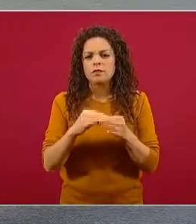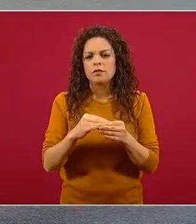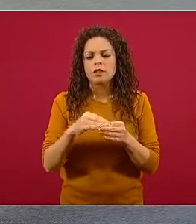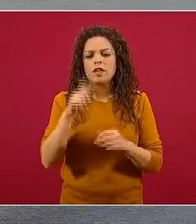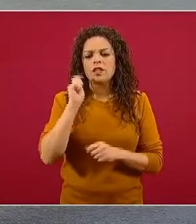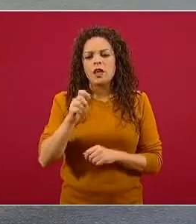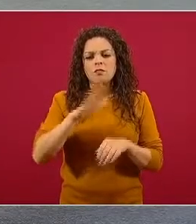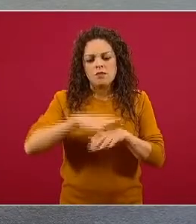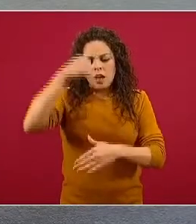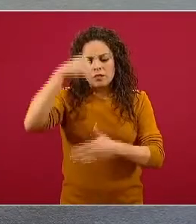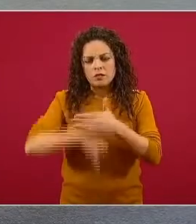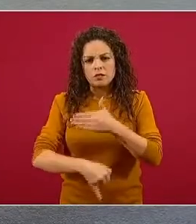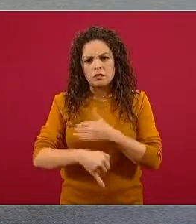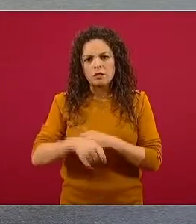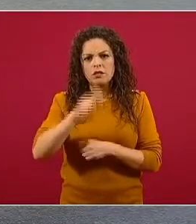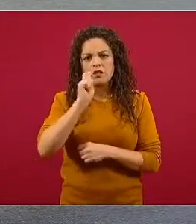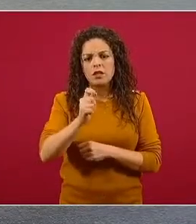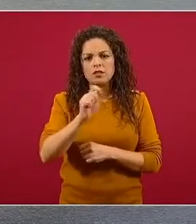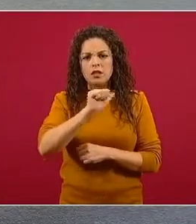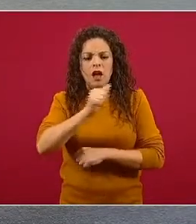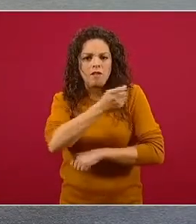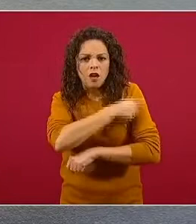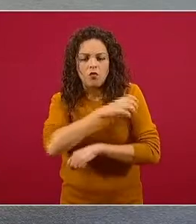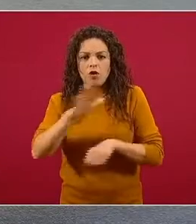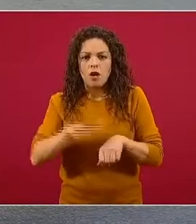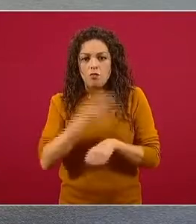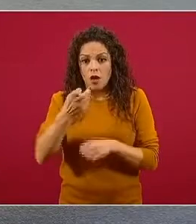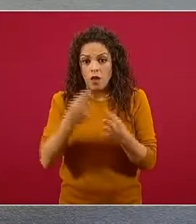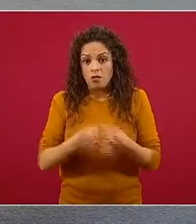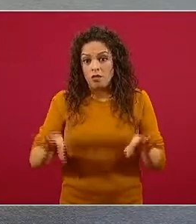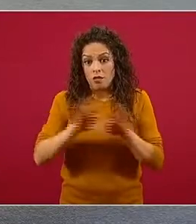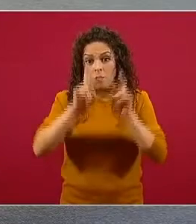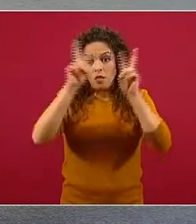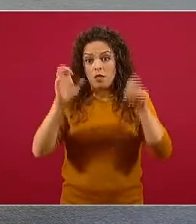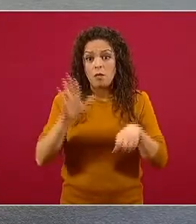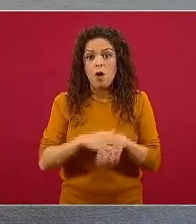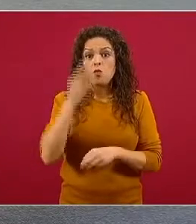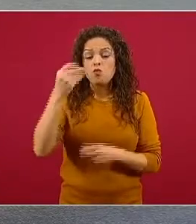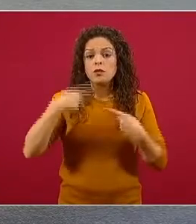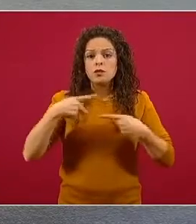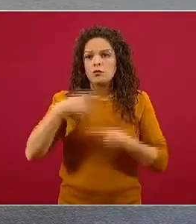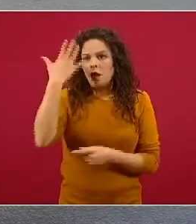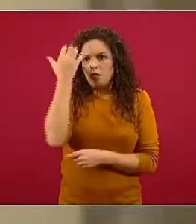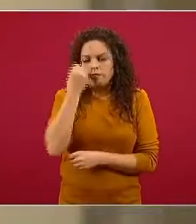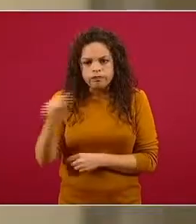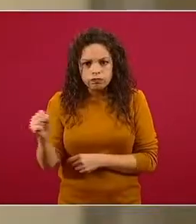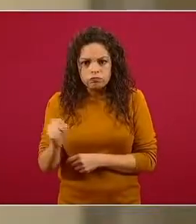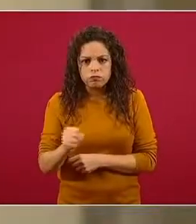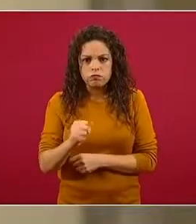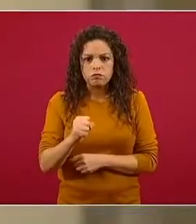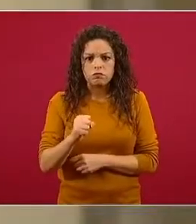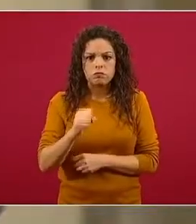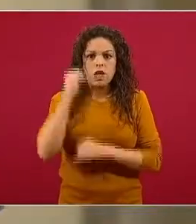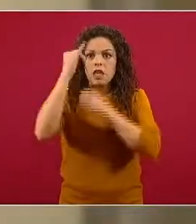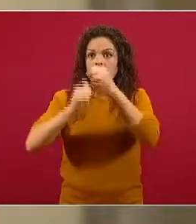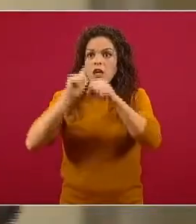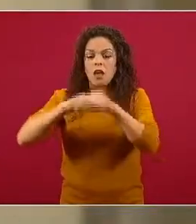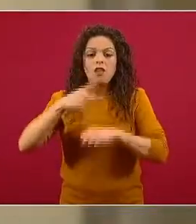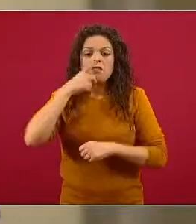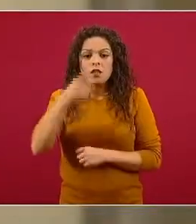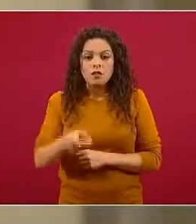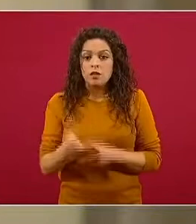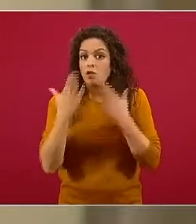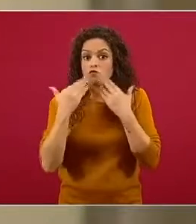muy importante este tema porque muchas personas, especialistas a nivel internacional, han dicho que mientras no haya una vacuna, pues una